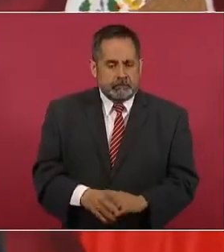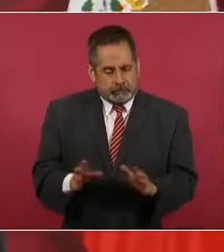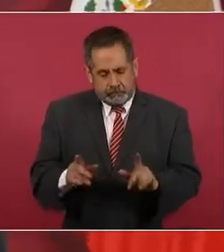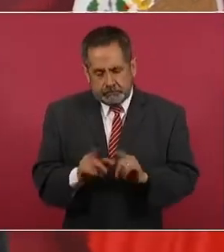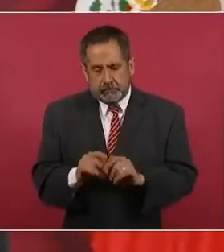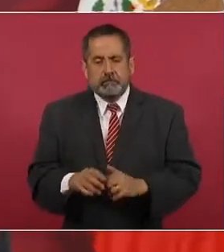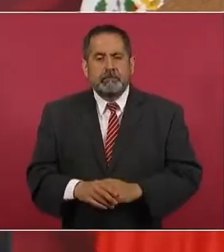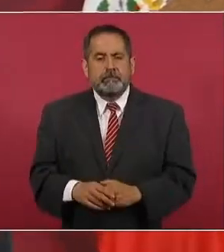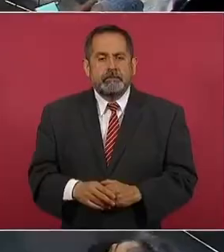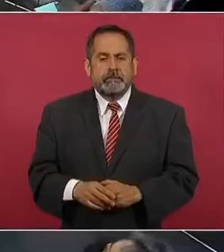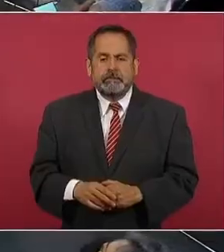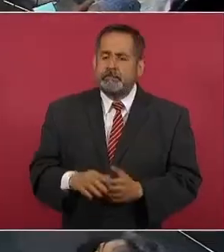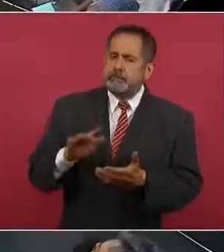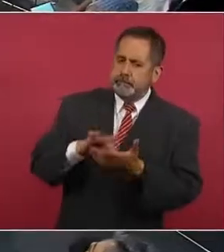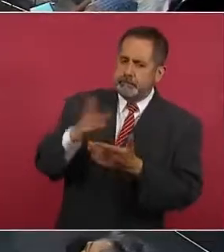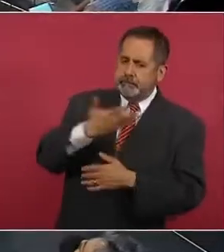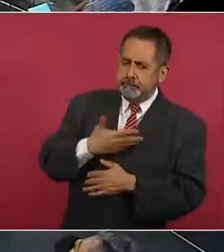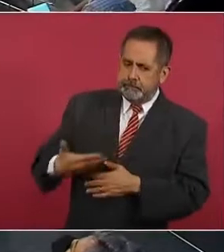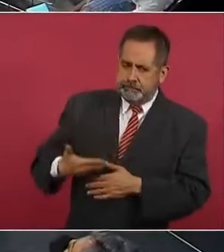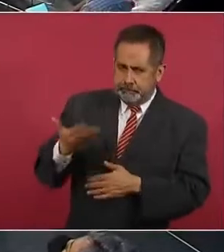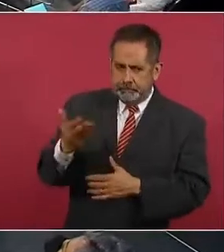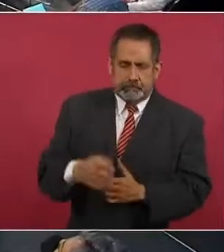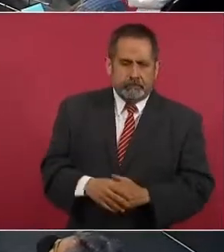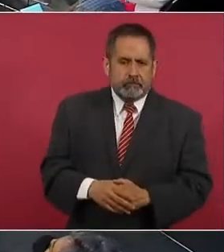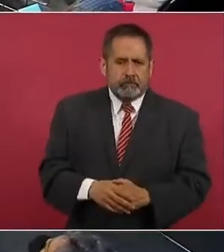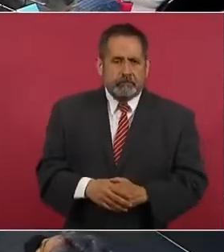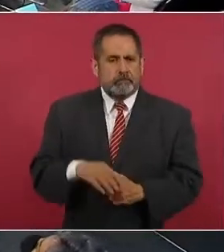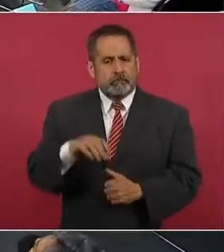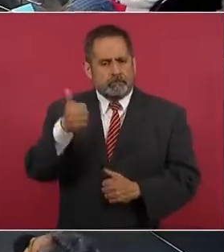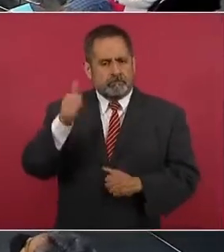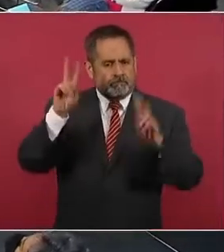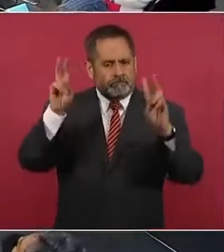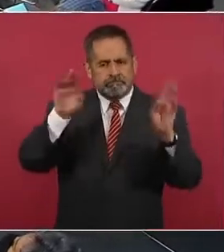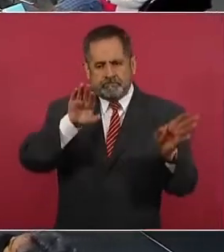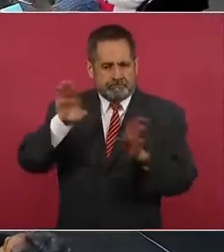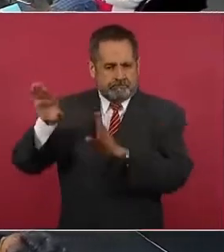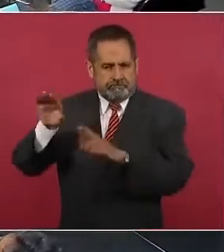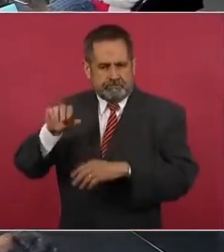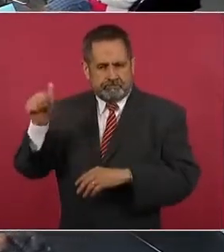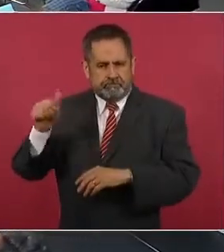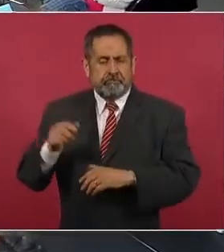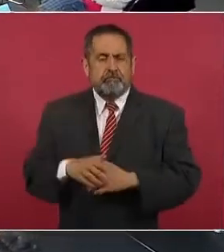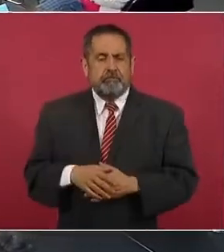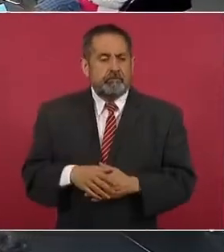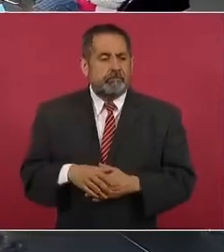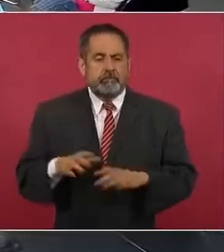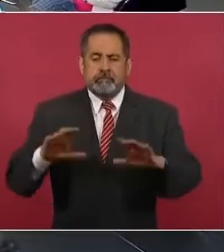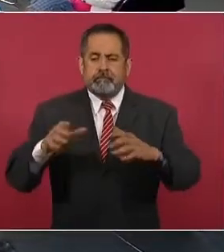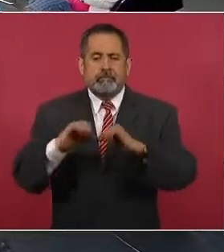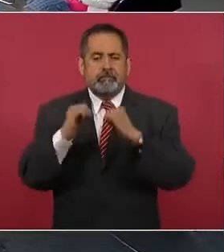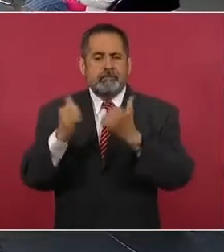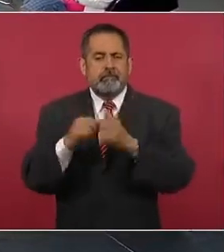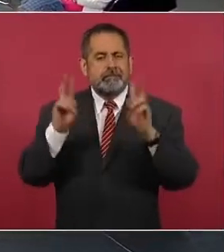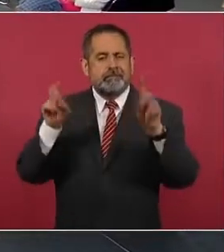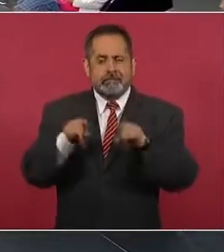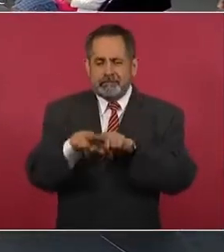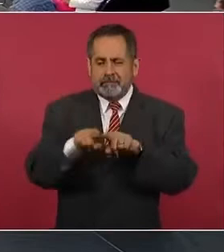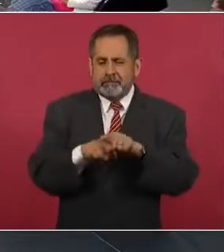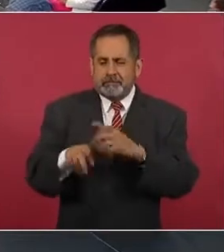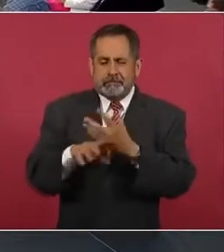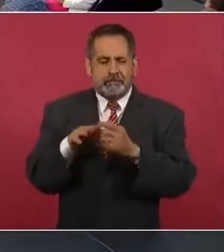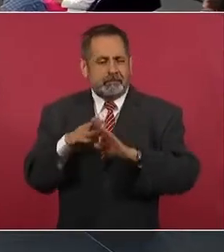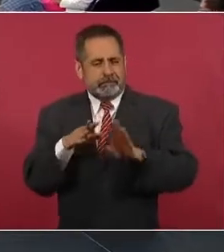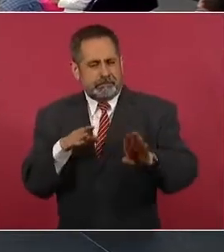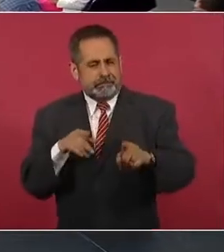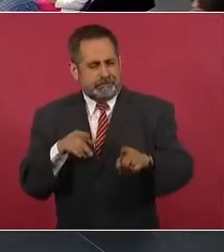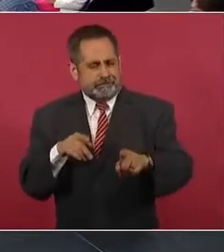Muchas gracias, presidente. En otro tema, presidente, hermanos migrantes, precisamente usted que los